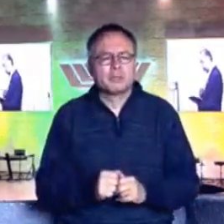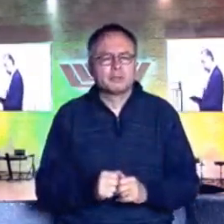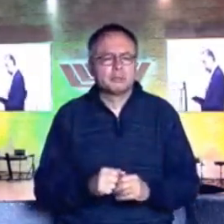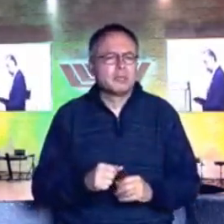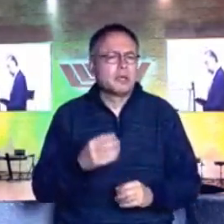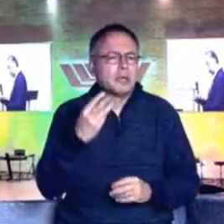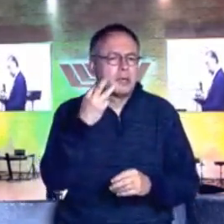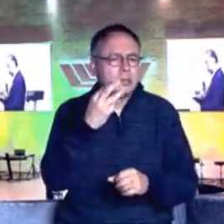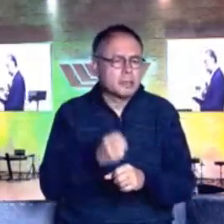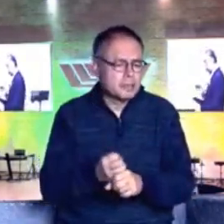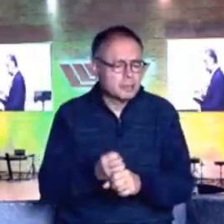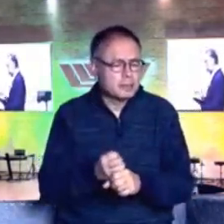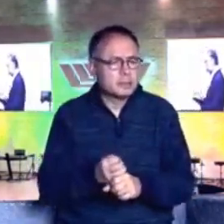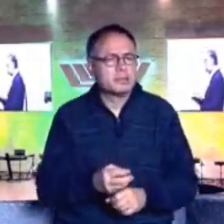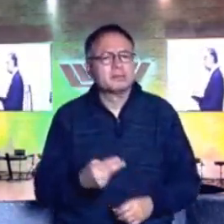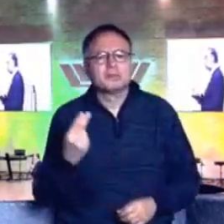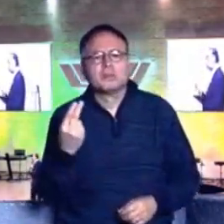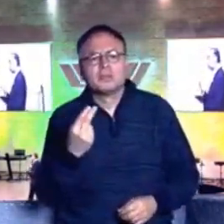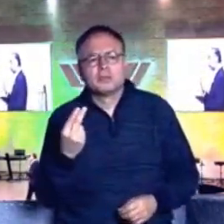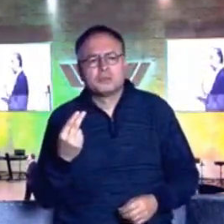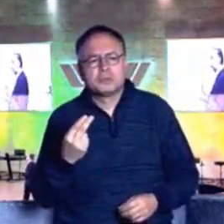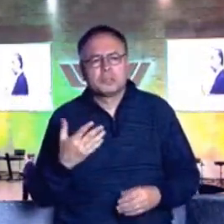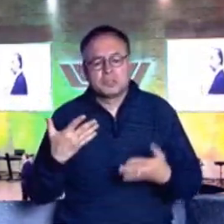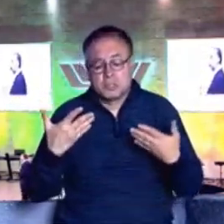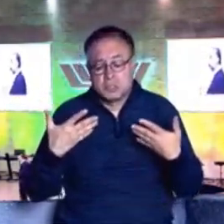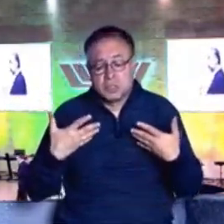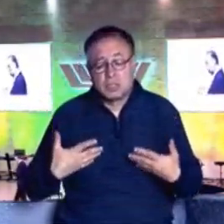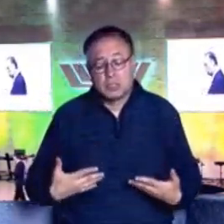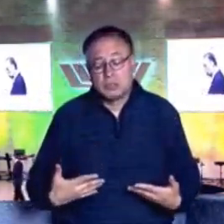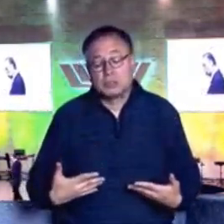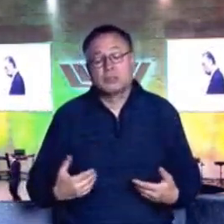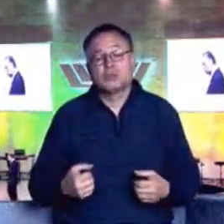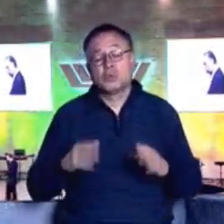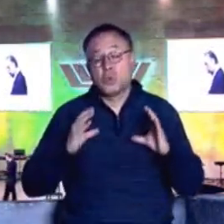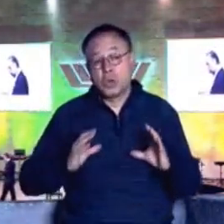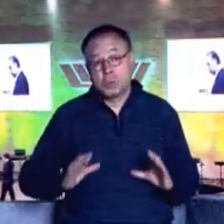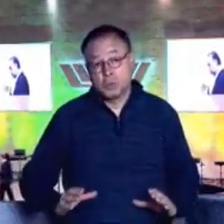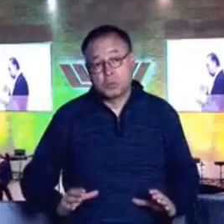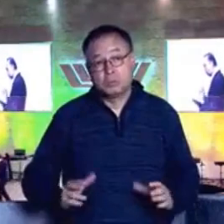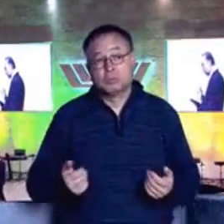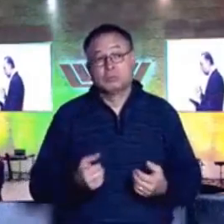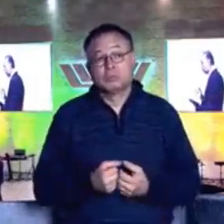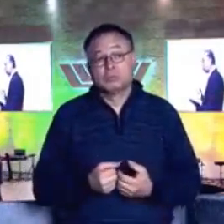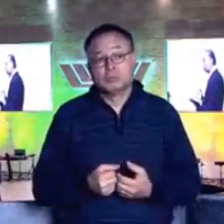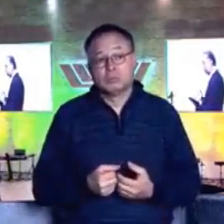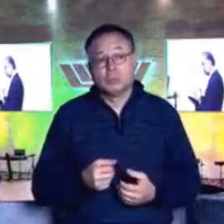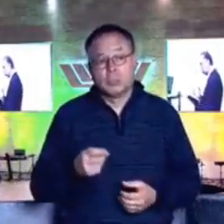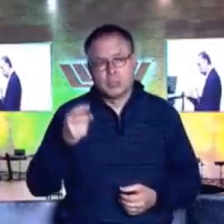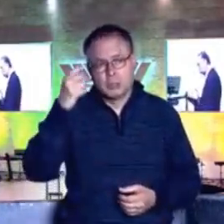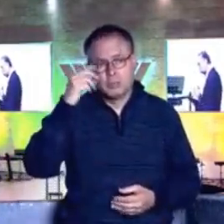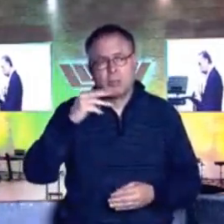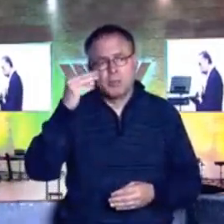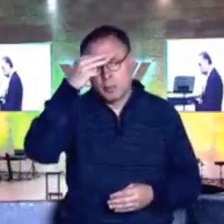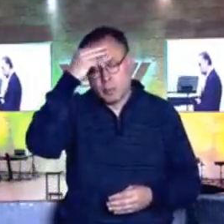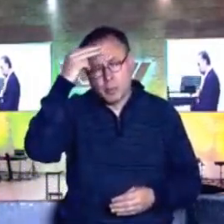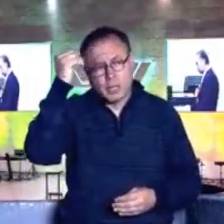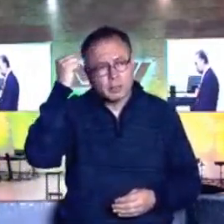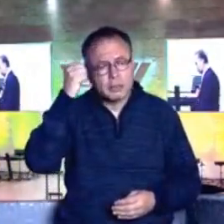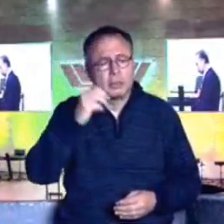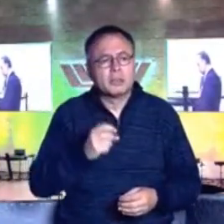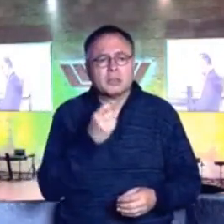físicas el propio señor Jesucristo en Mateo 11:28 nos dice vengan a mí todos